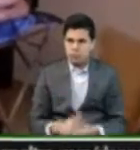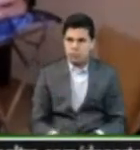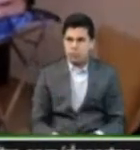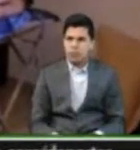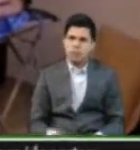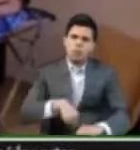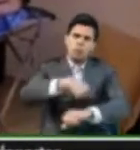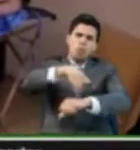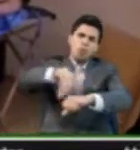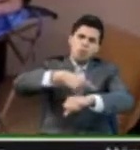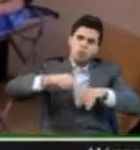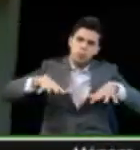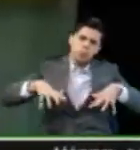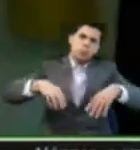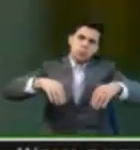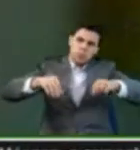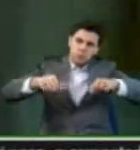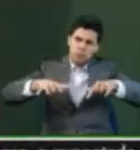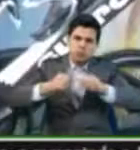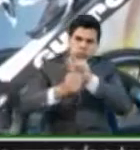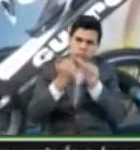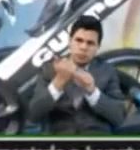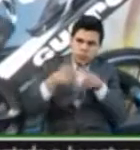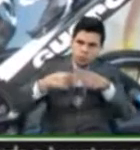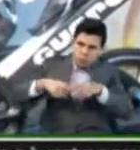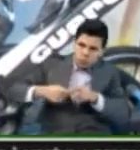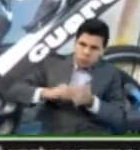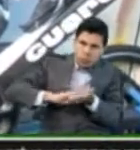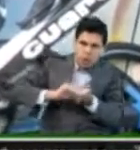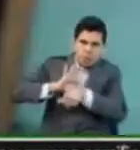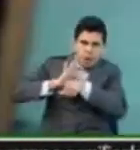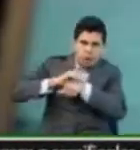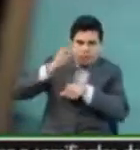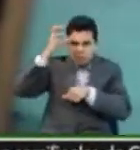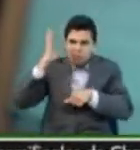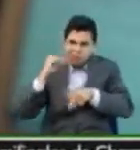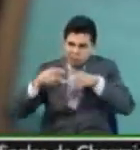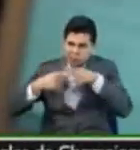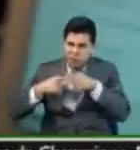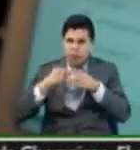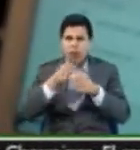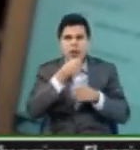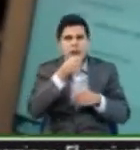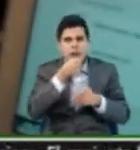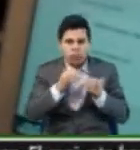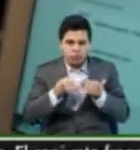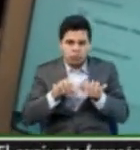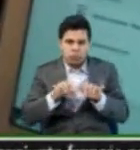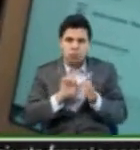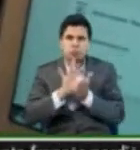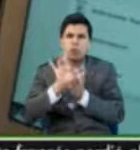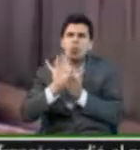Durante horas, masajistas, auxiliares, mecánicos, médicos, técnicos y comunicadores se encargan de hacer que todo